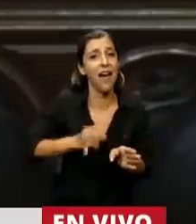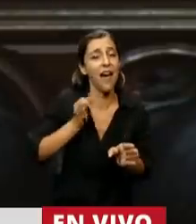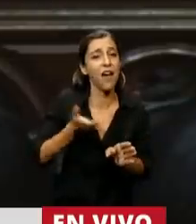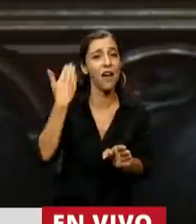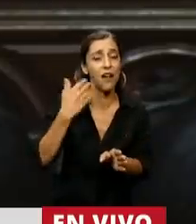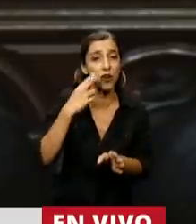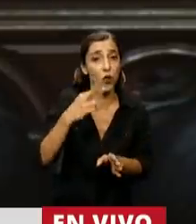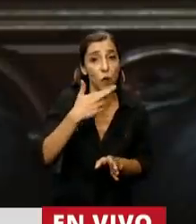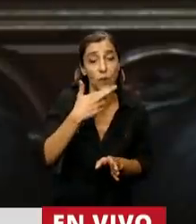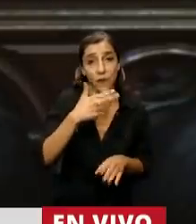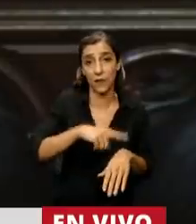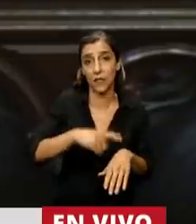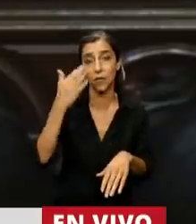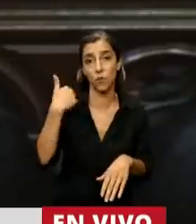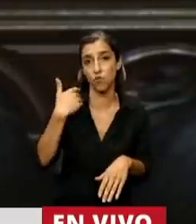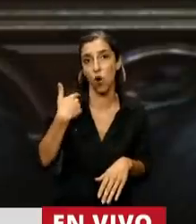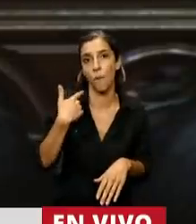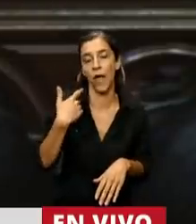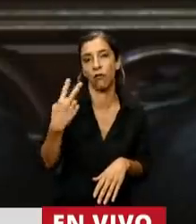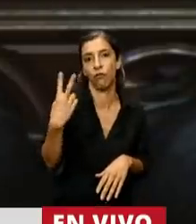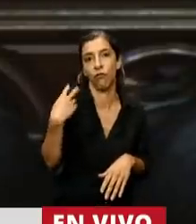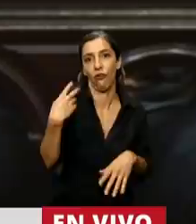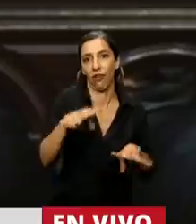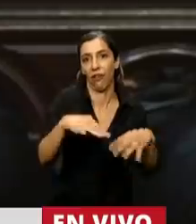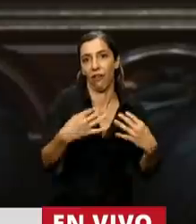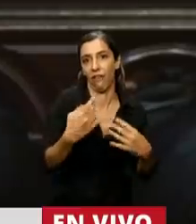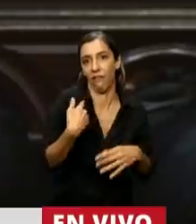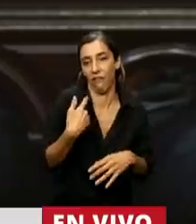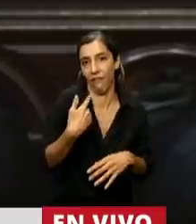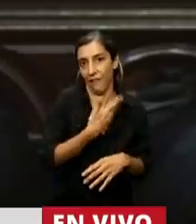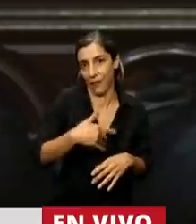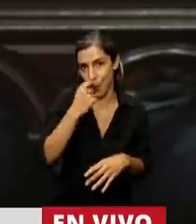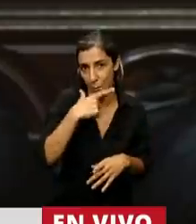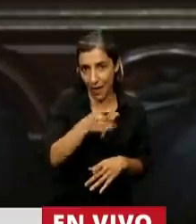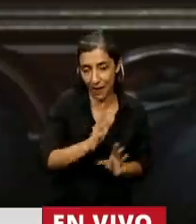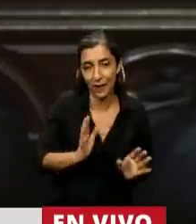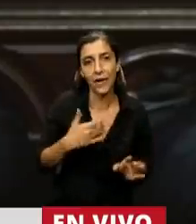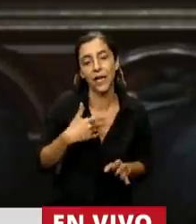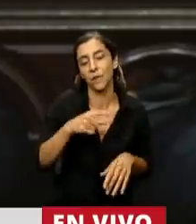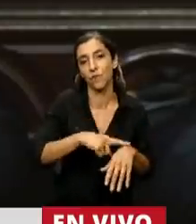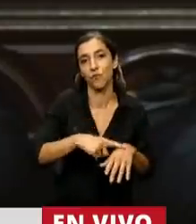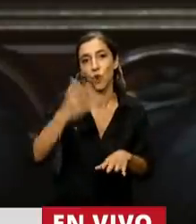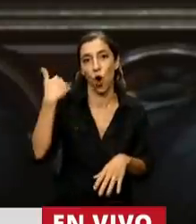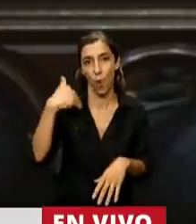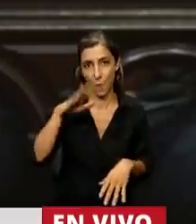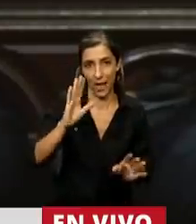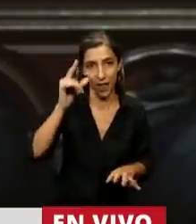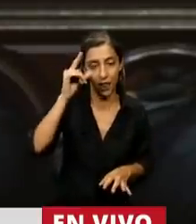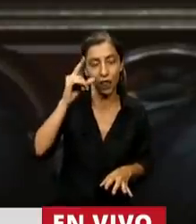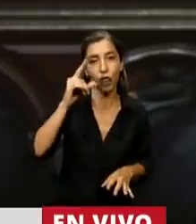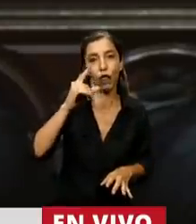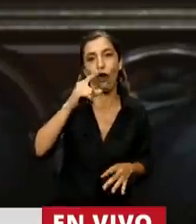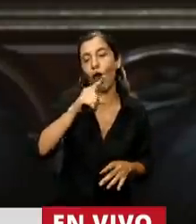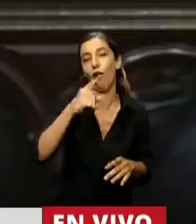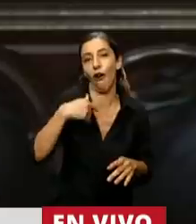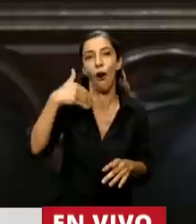entonces todopoderoso jefe de gabinete del macrismo amargos peña durante